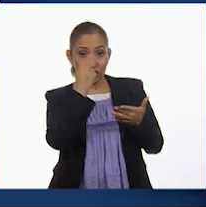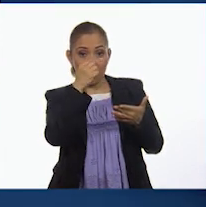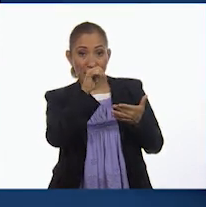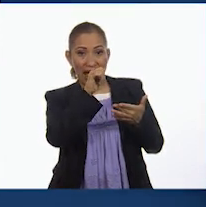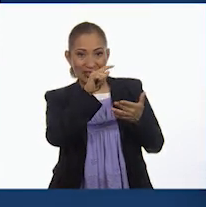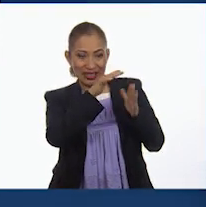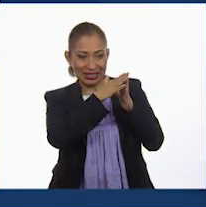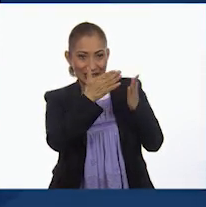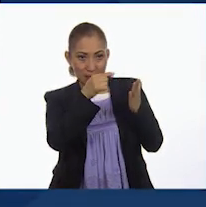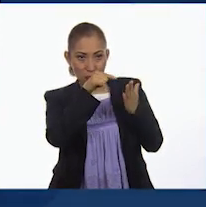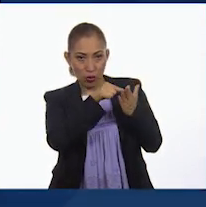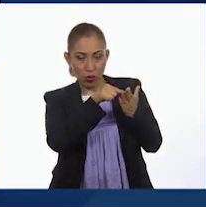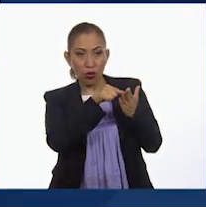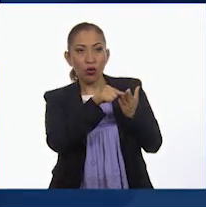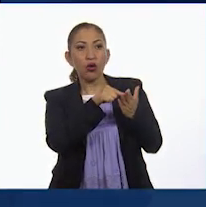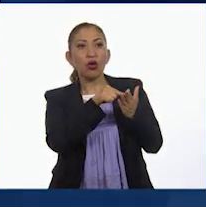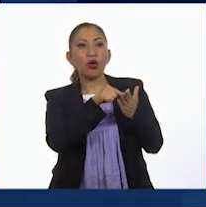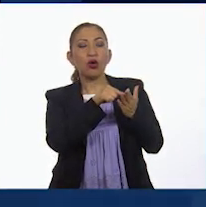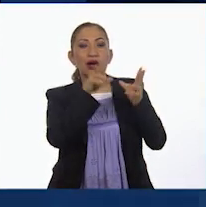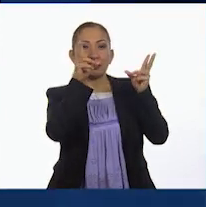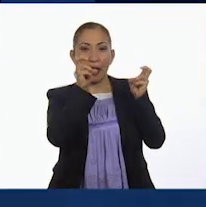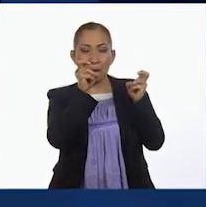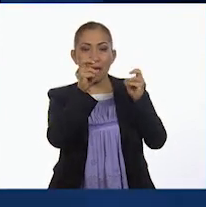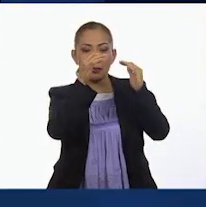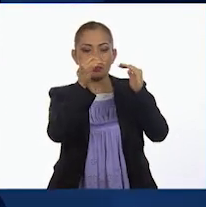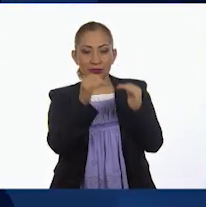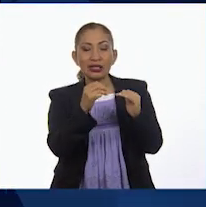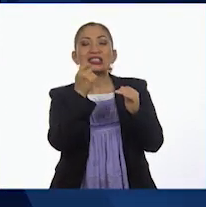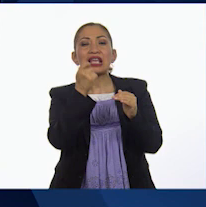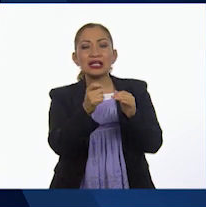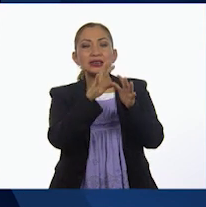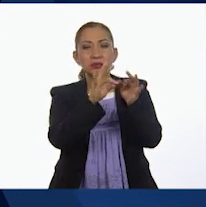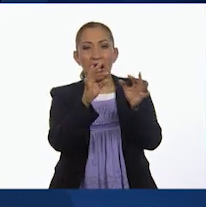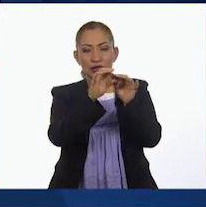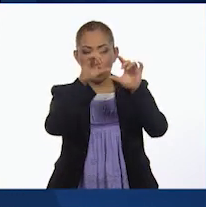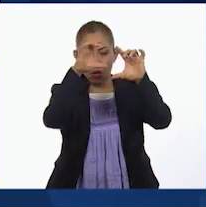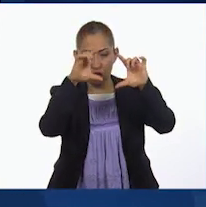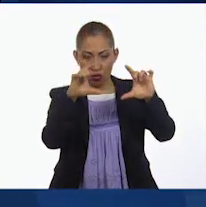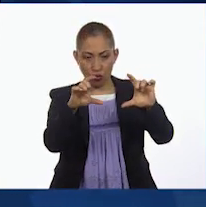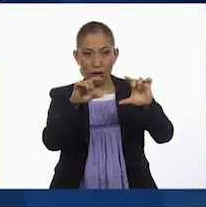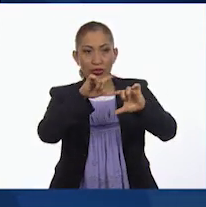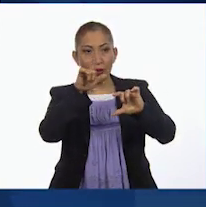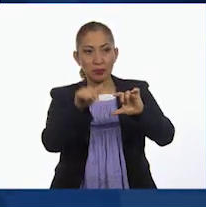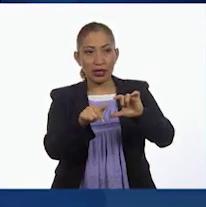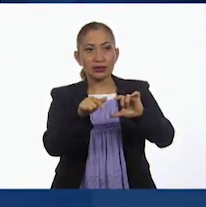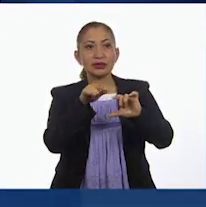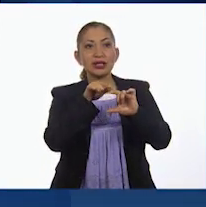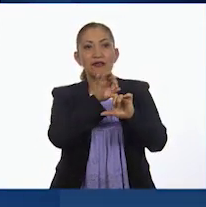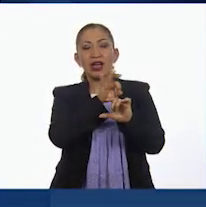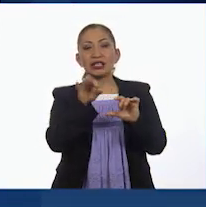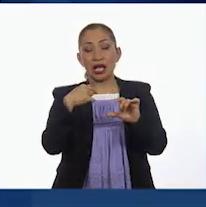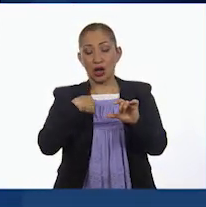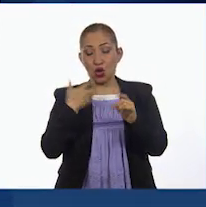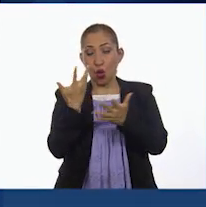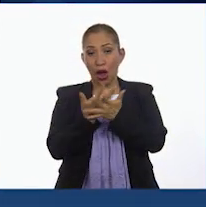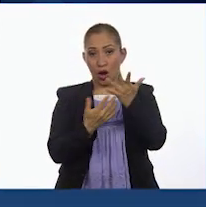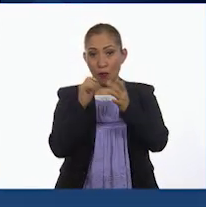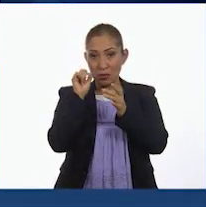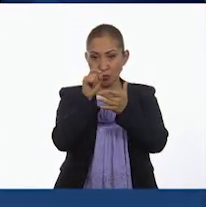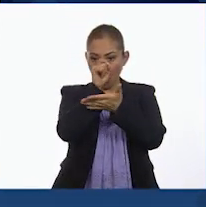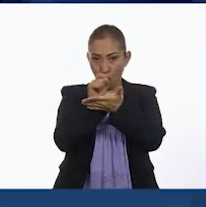también aquí, si ustedes lo quieren constatar, tenemos también la información de Hidalgo, precisamente,